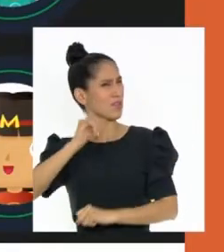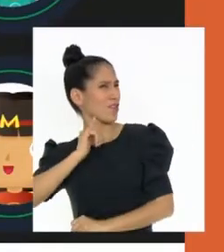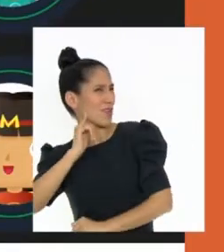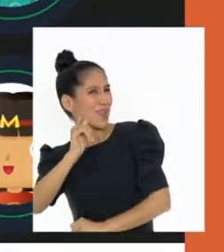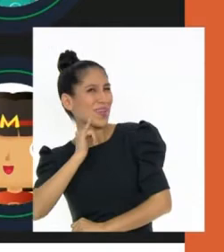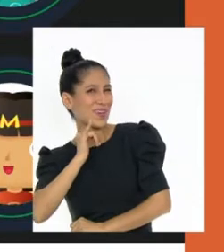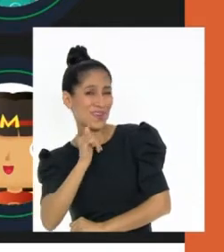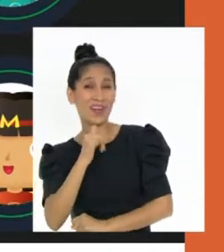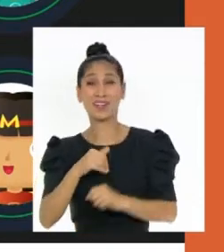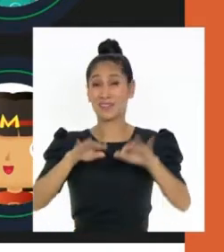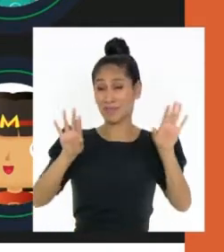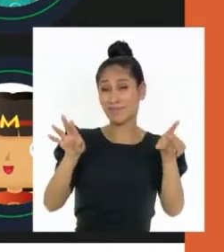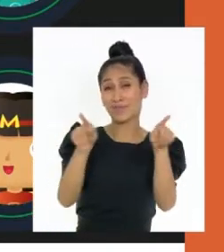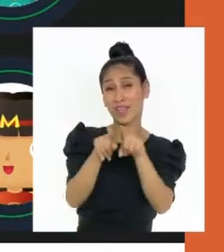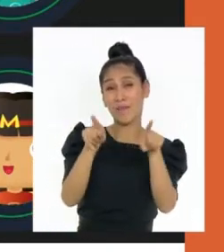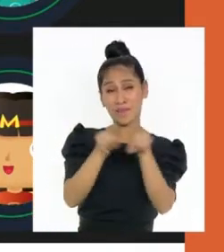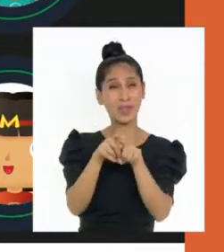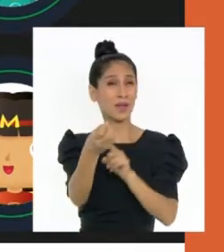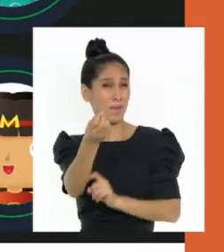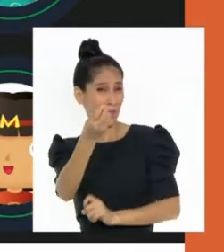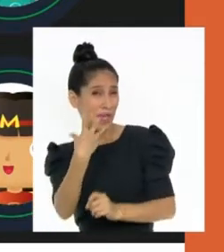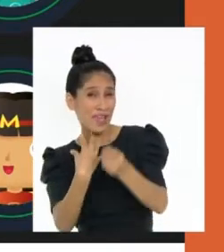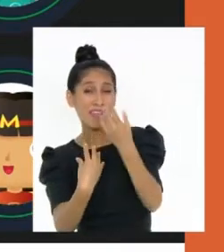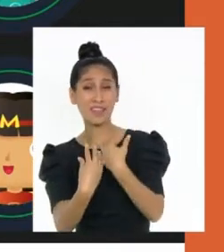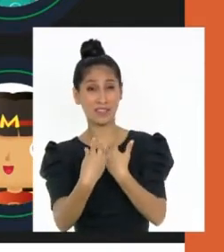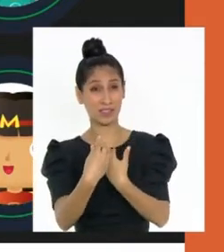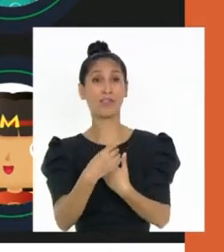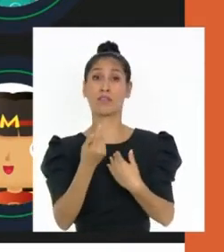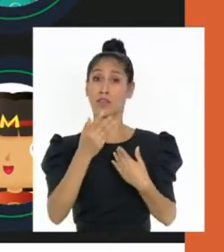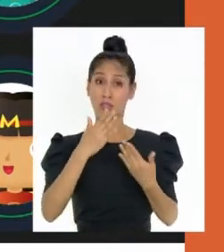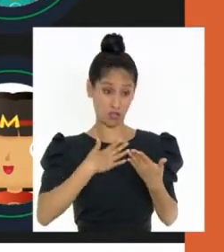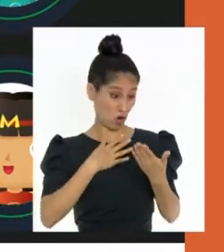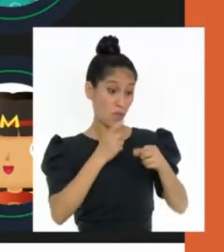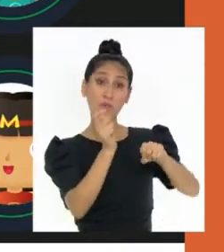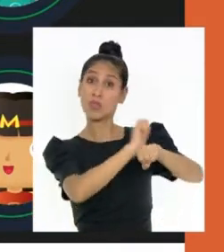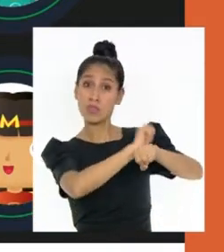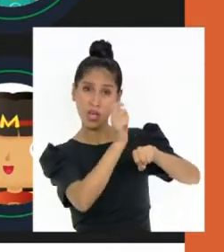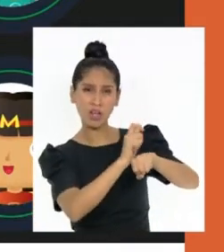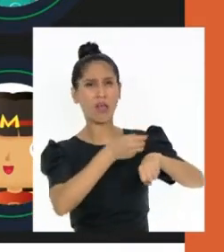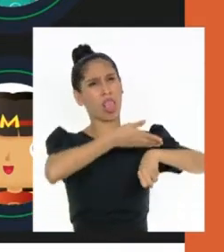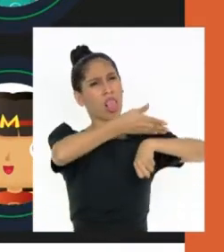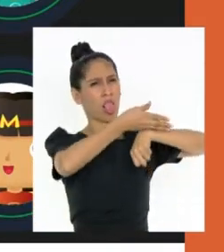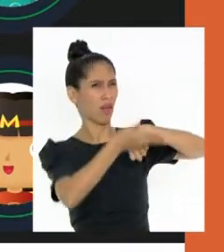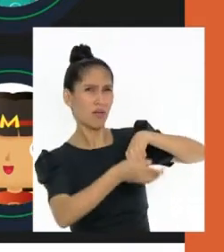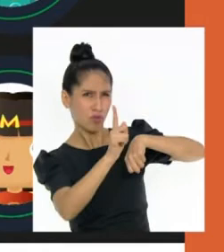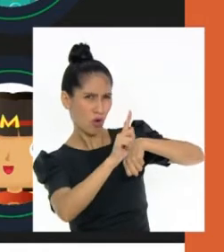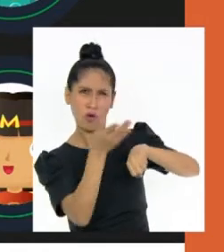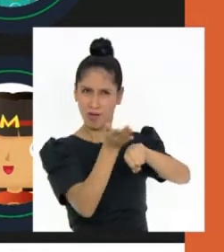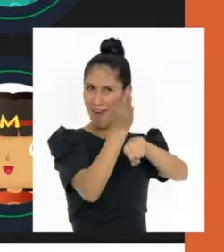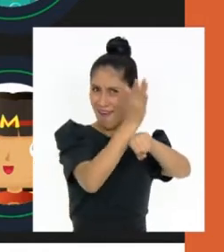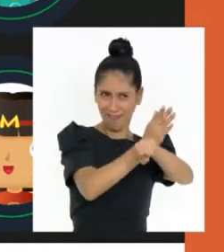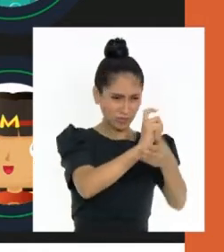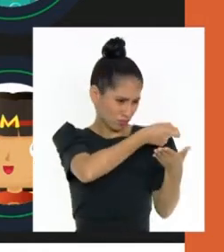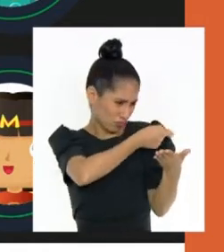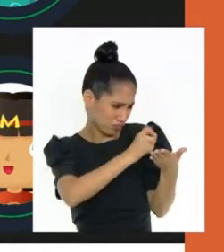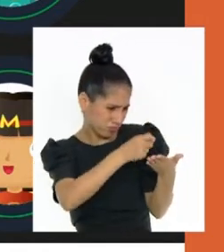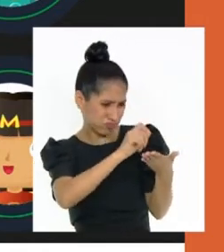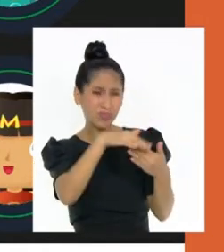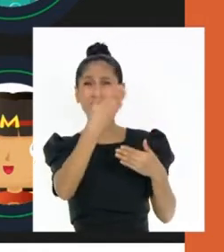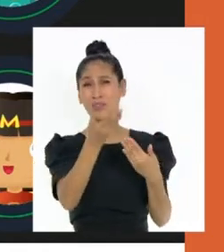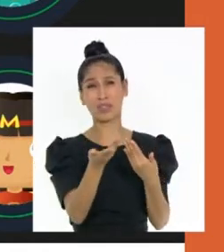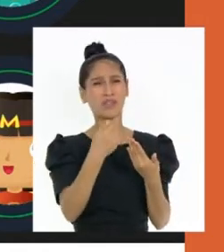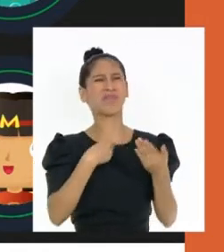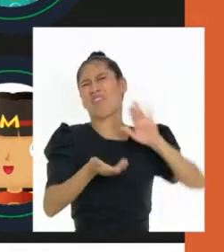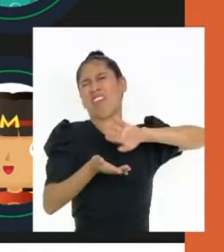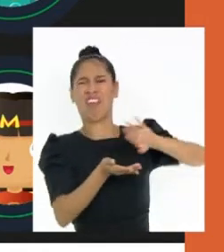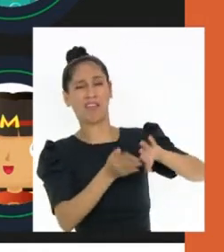y siempre me dicen que trate de terminar mis tareas temprano para que no se me acumulen para después. Ya me ha pasado que tengo que